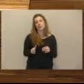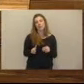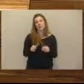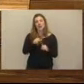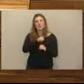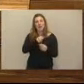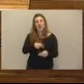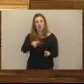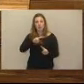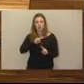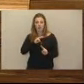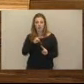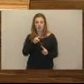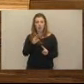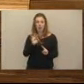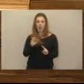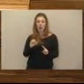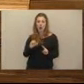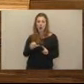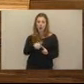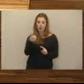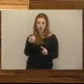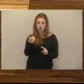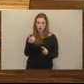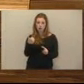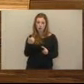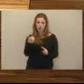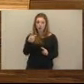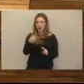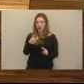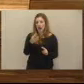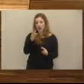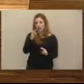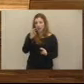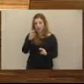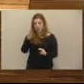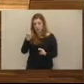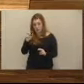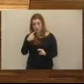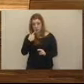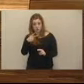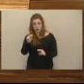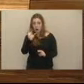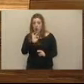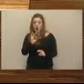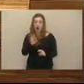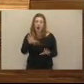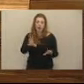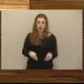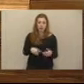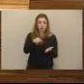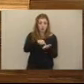una respuesta. O aprobamos el no al TTIP o aceptamos un tratado impuesto por las empresas